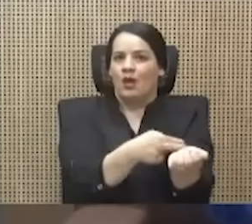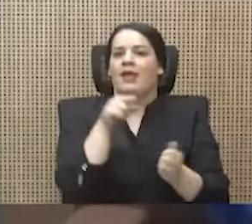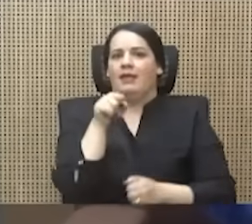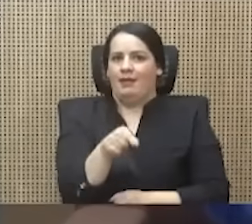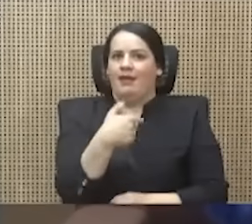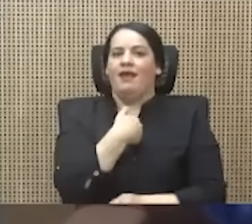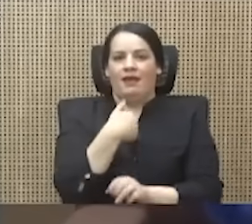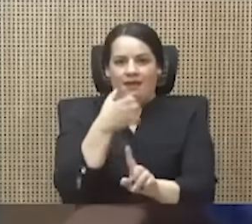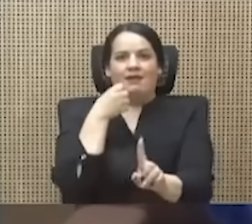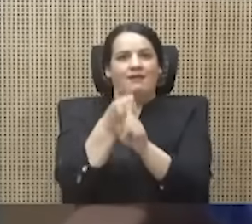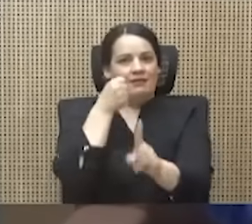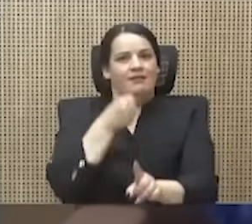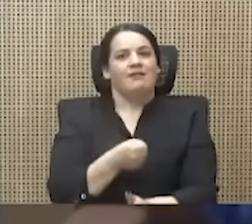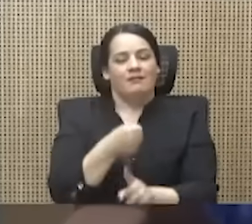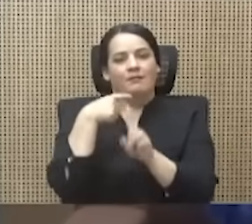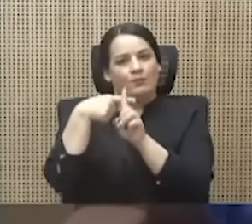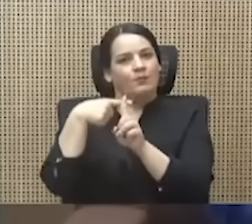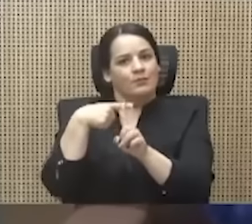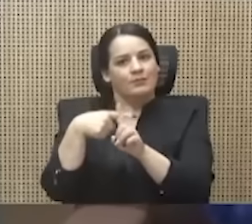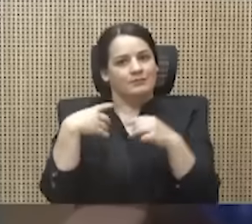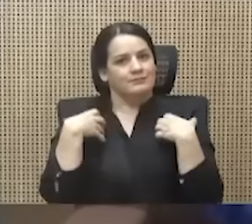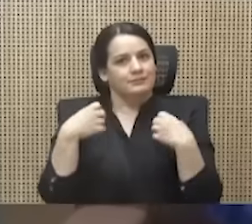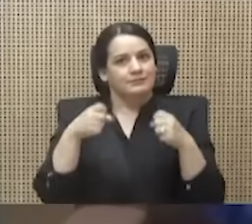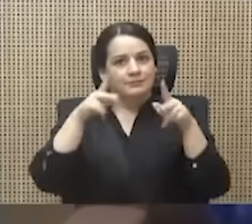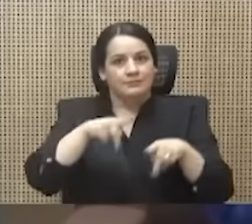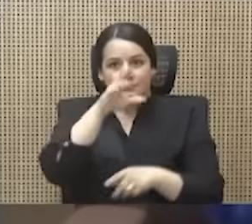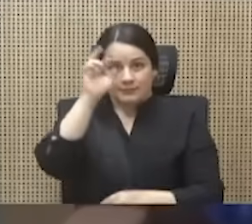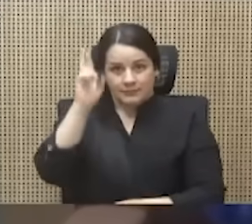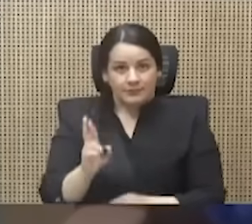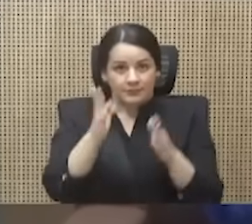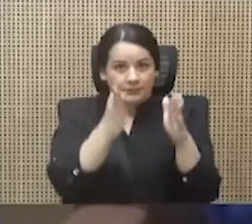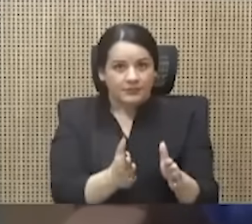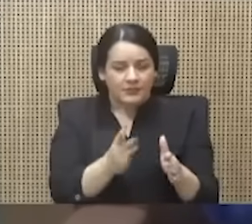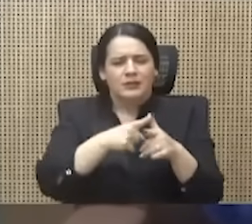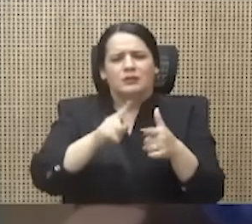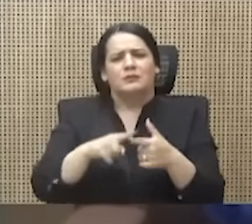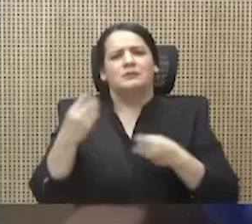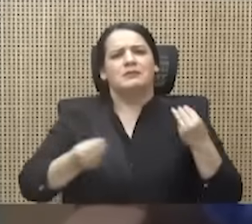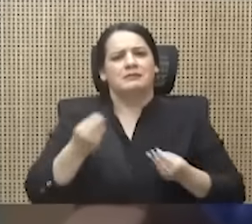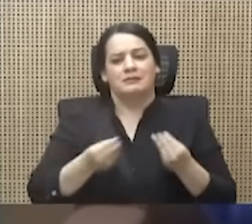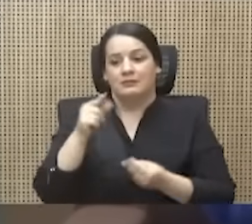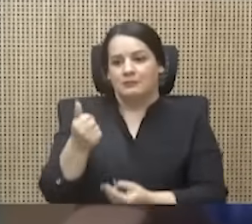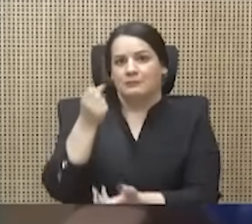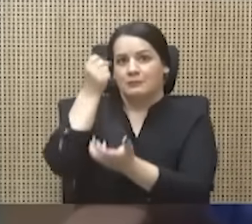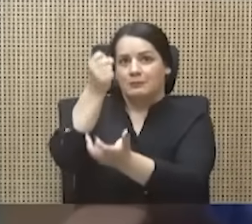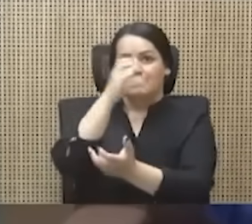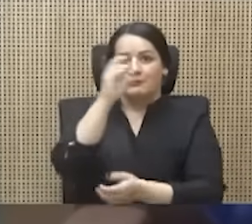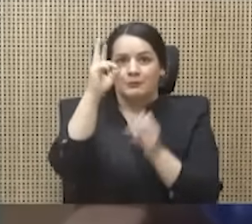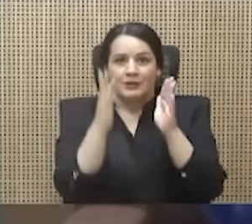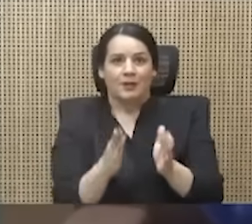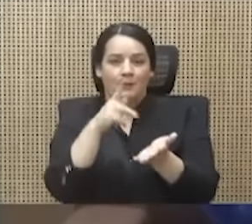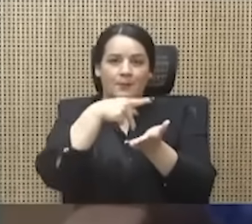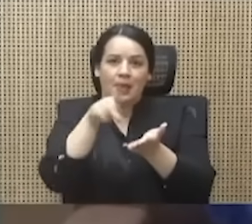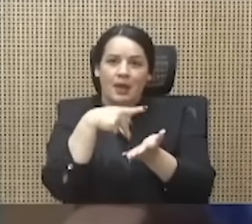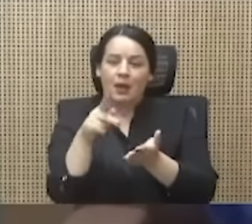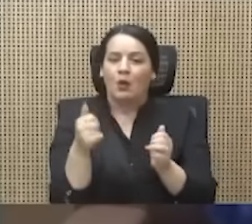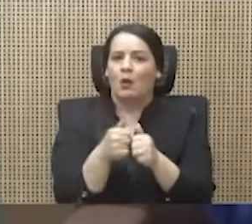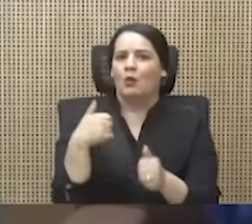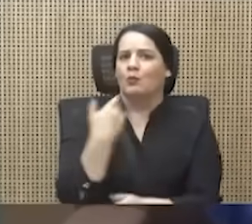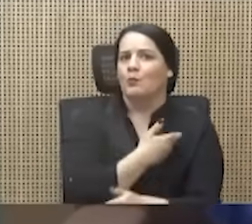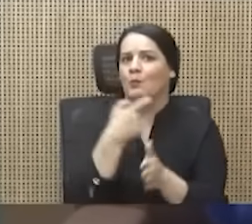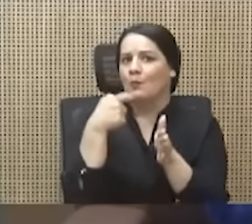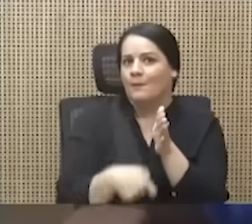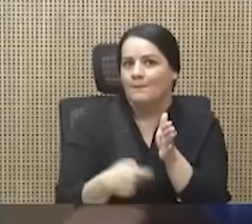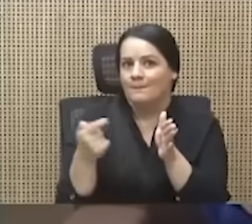verdadero impacto positivo en la salud de los costarricenses. Entonces, ¿en qué se invierten esos recursos que los costarricenses pagamos con nuestros